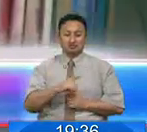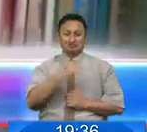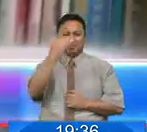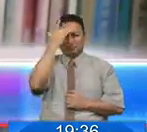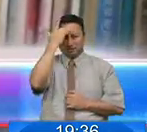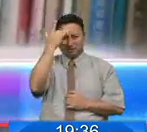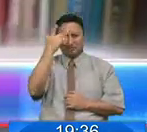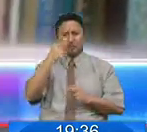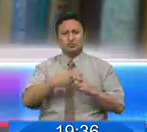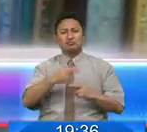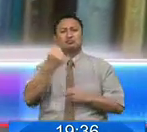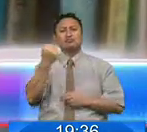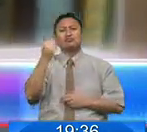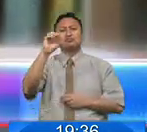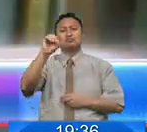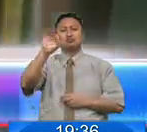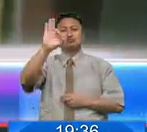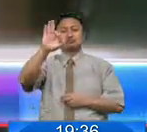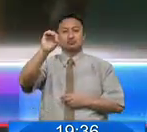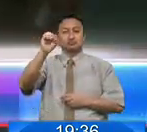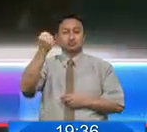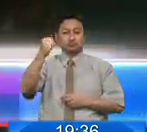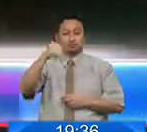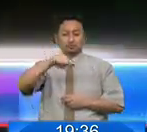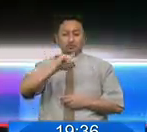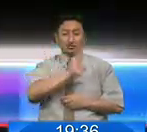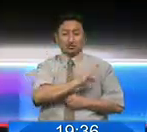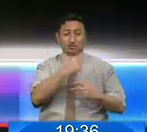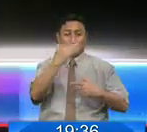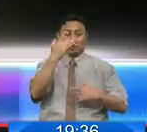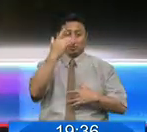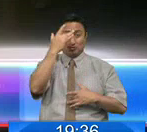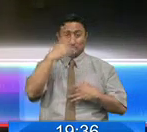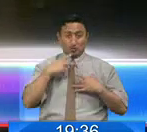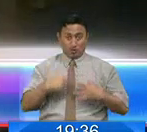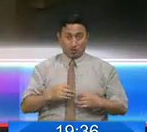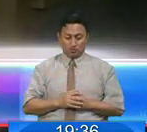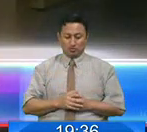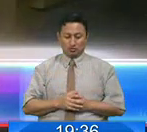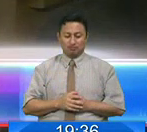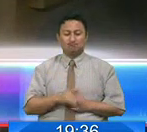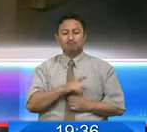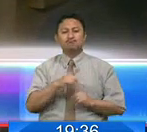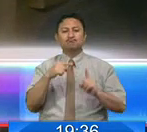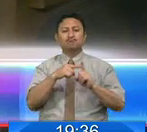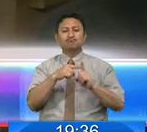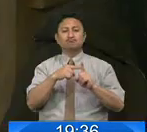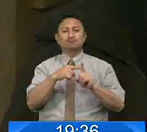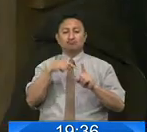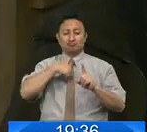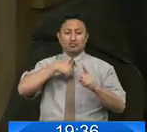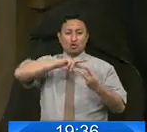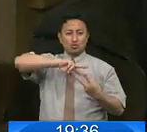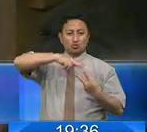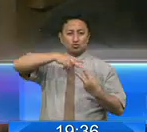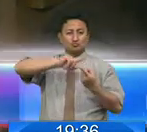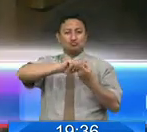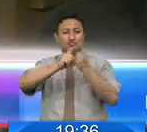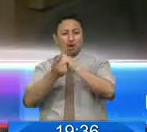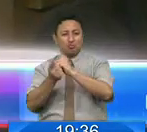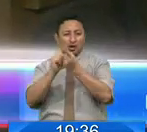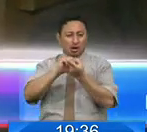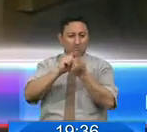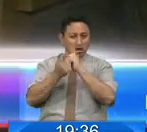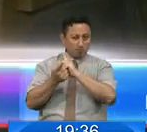y que causa muchos efectos colaterales en la salud el síndrome de sotos es un gen que muta sí y que da